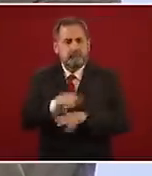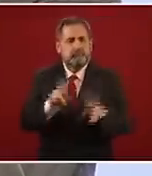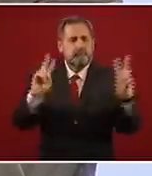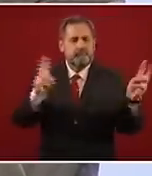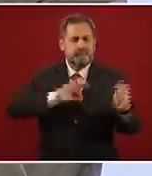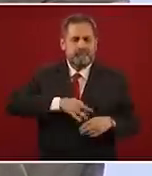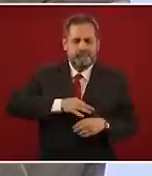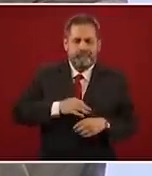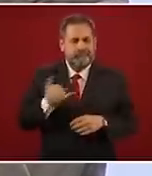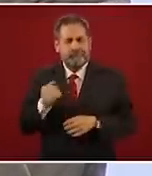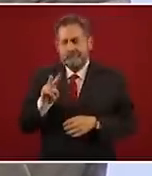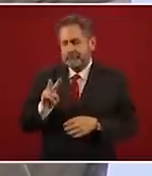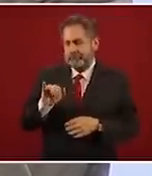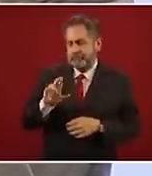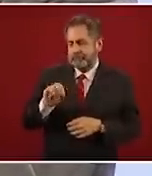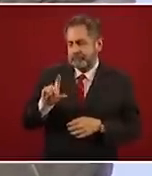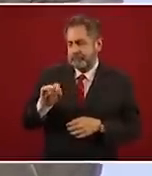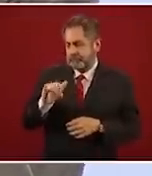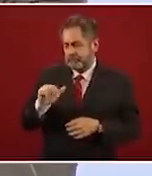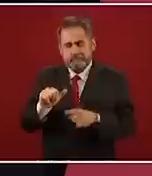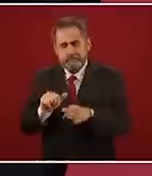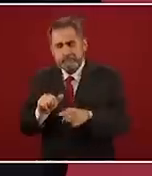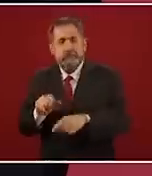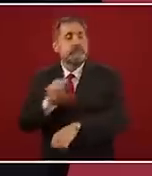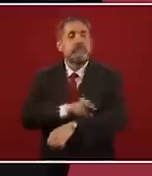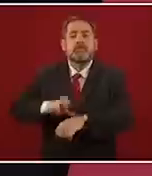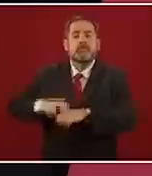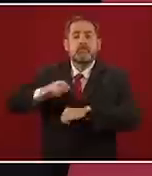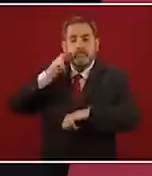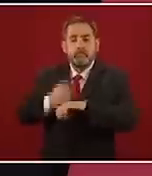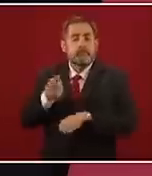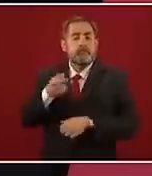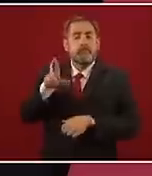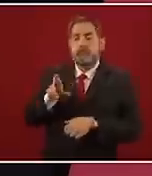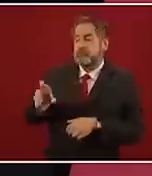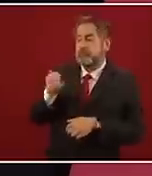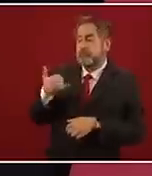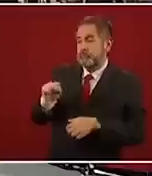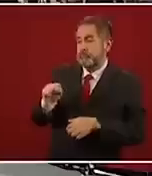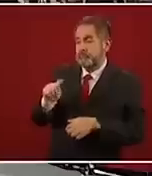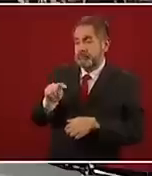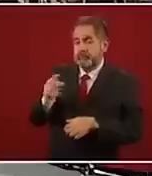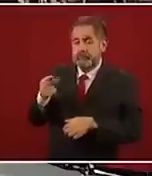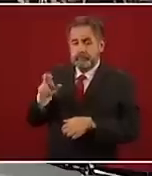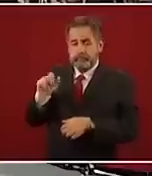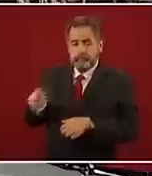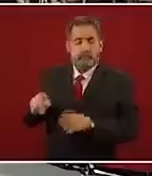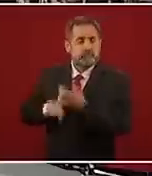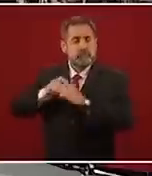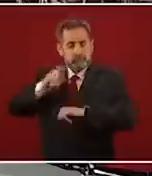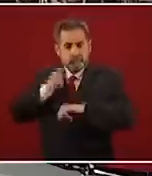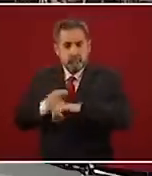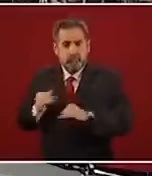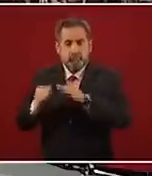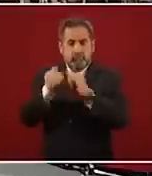virología del país, lo coordina y preside el doctor Gustavo Reyes Terán, comisionado de los Institutos Nacionales de